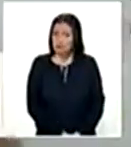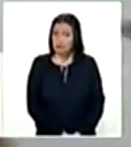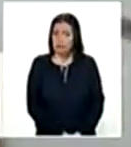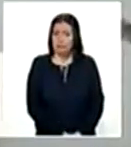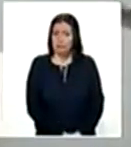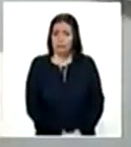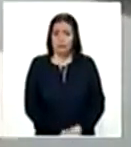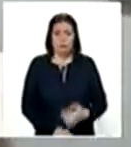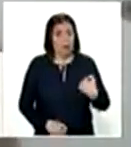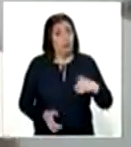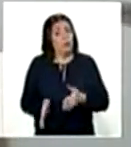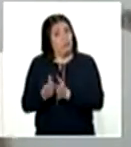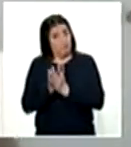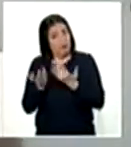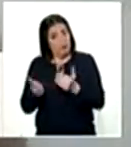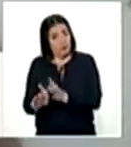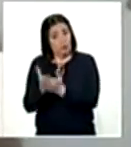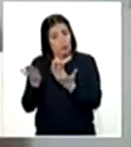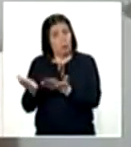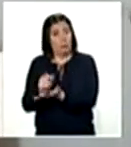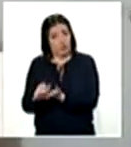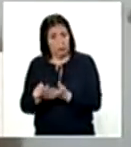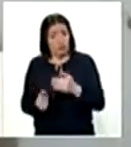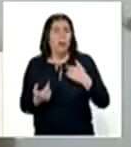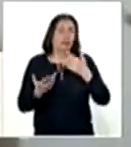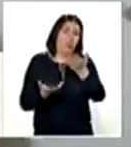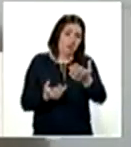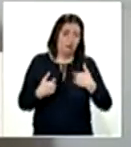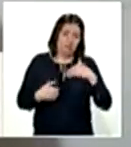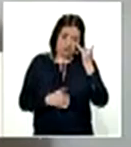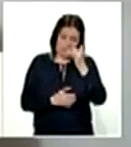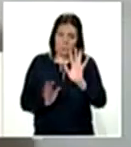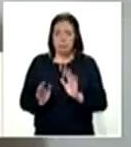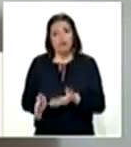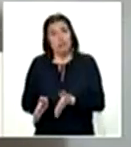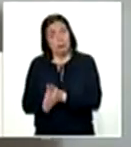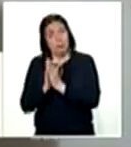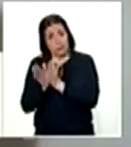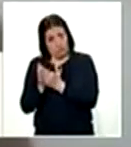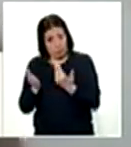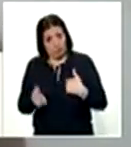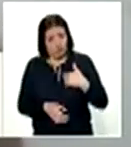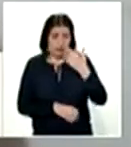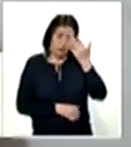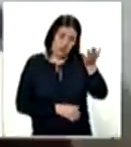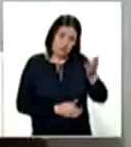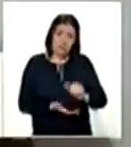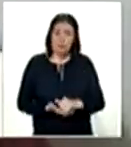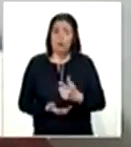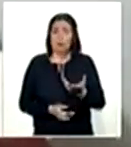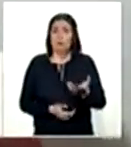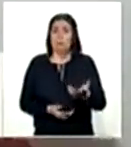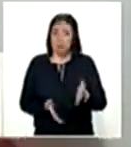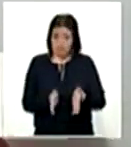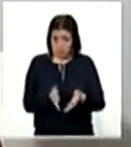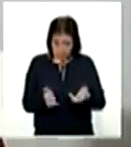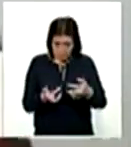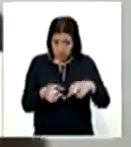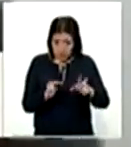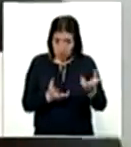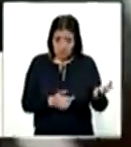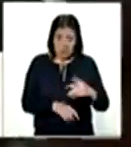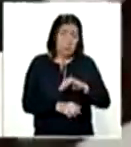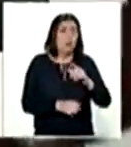Le estamos pidiendo el cuaderno de providencias. Le estamos pidiendo el cuaderno de providencias. Pero me permite, señor